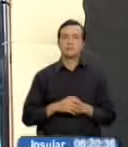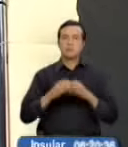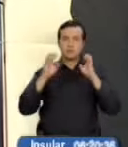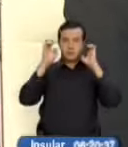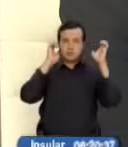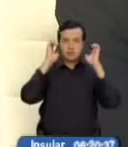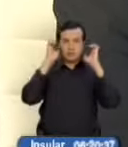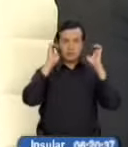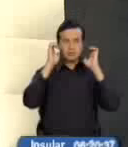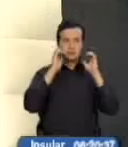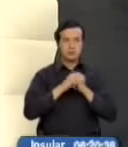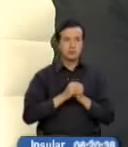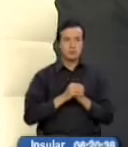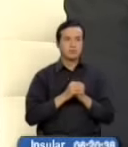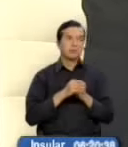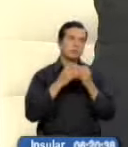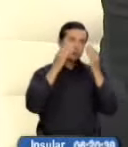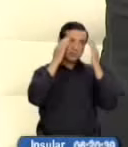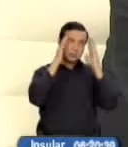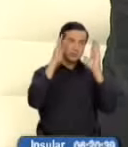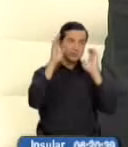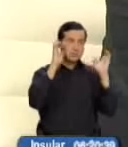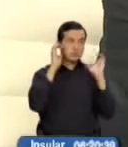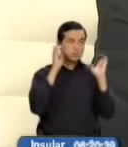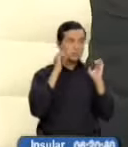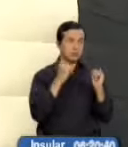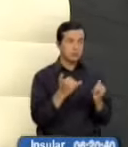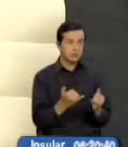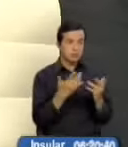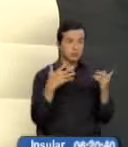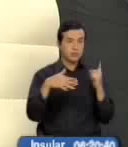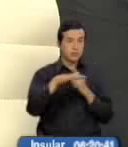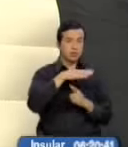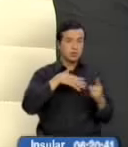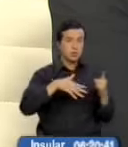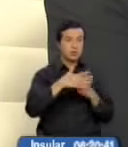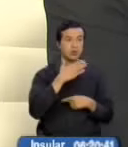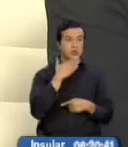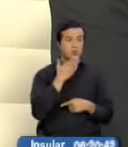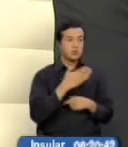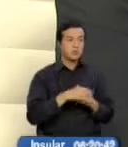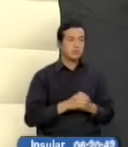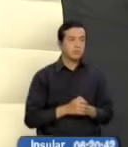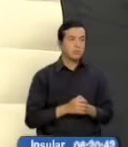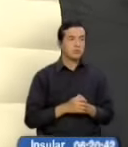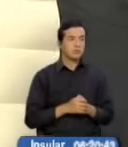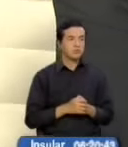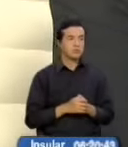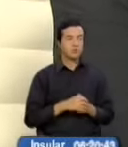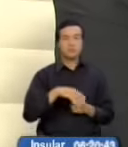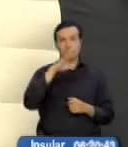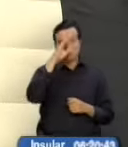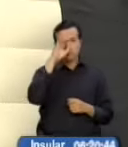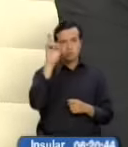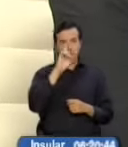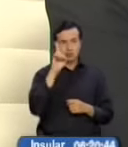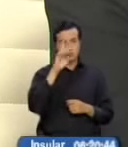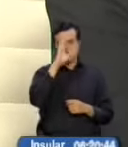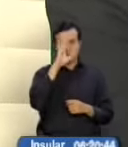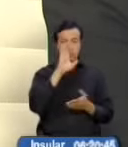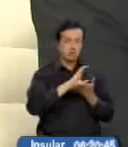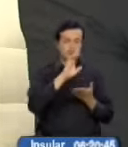estrategia, o mejor dicho, no sé si estrategia, pero este escenario de tener una derecha, ellos llaman